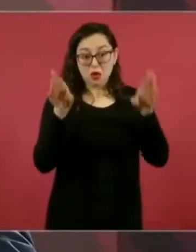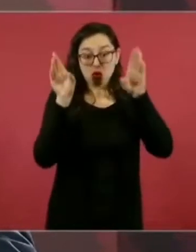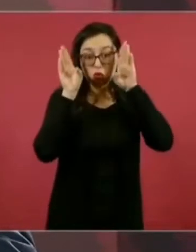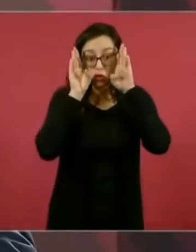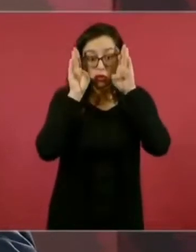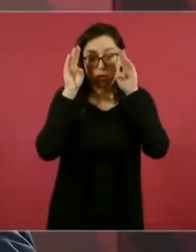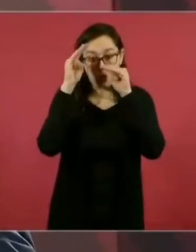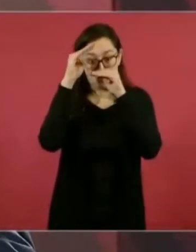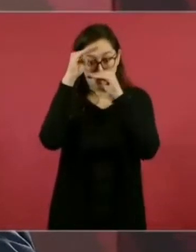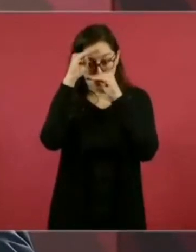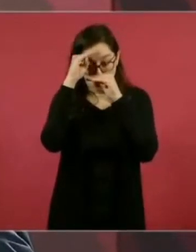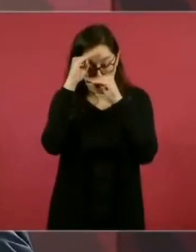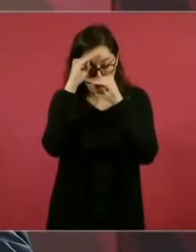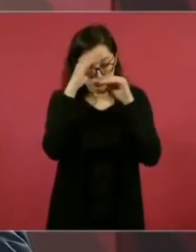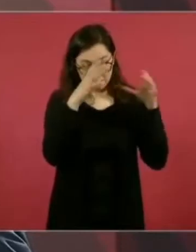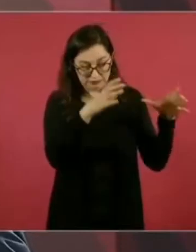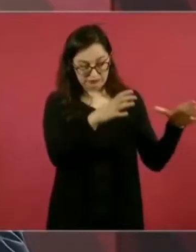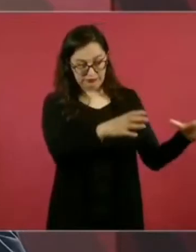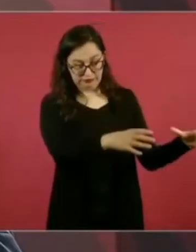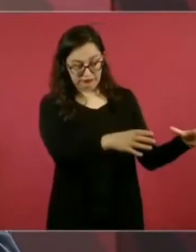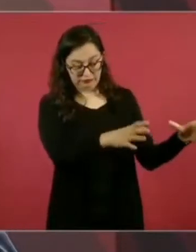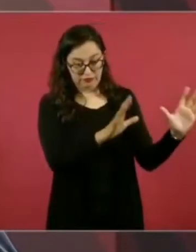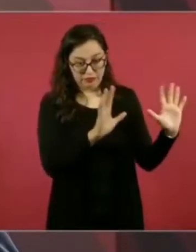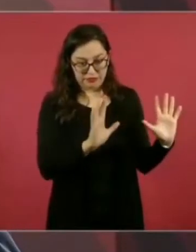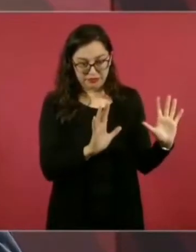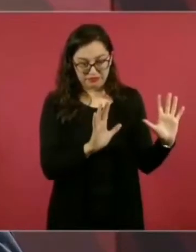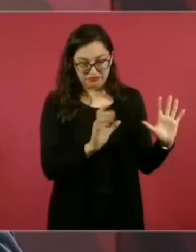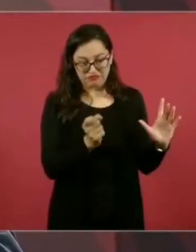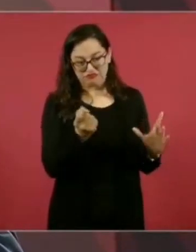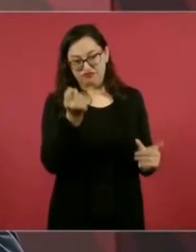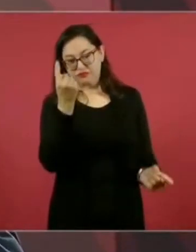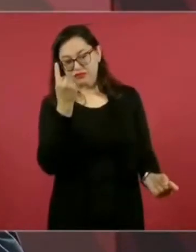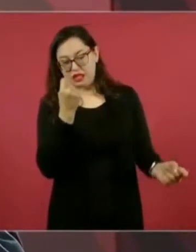se disfrazan de progresistas